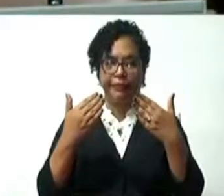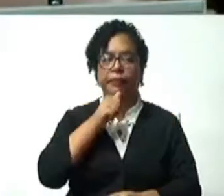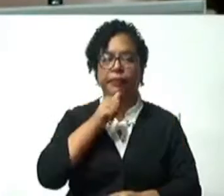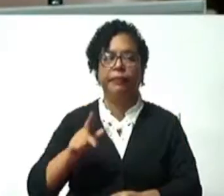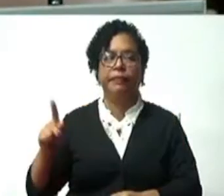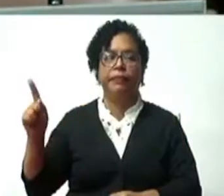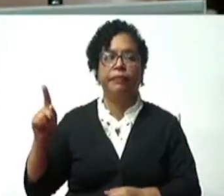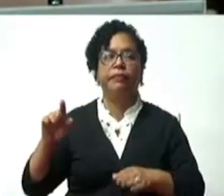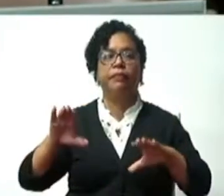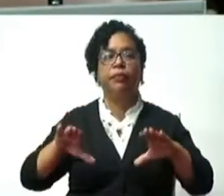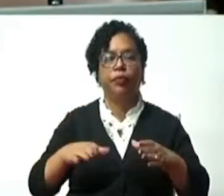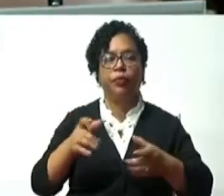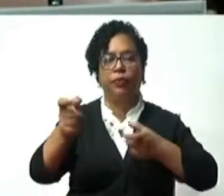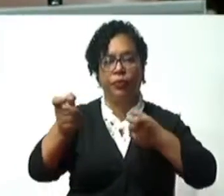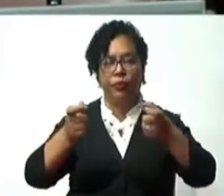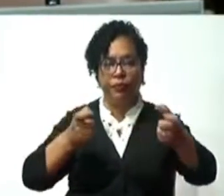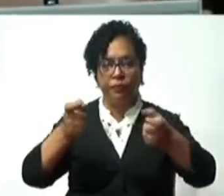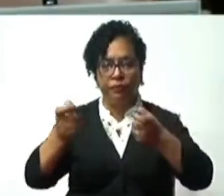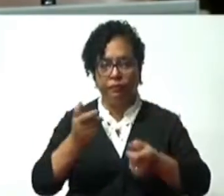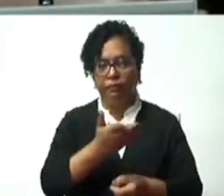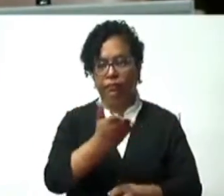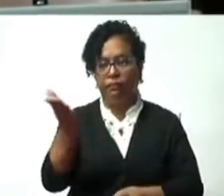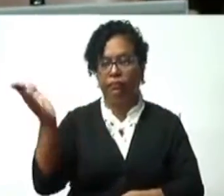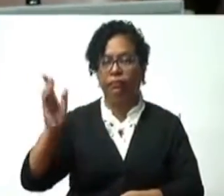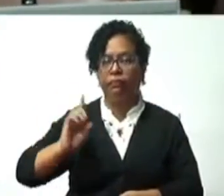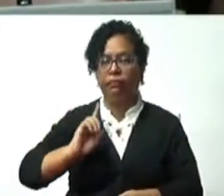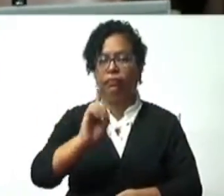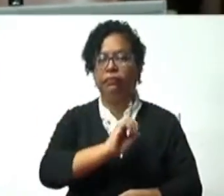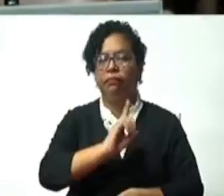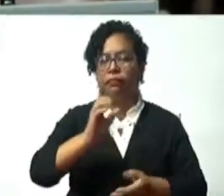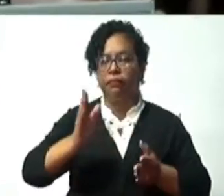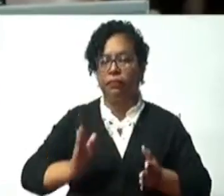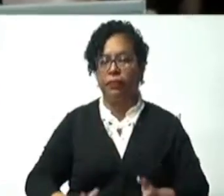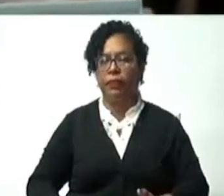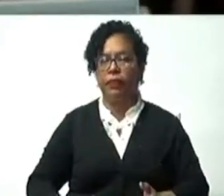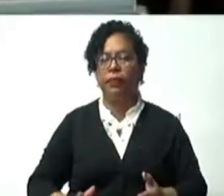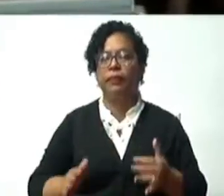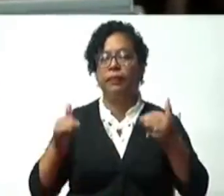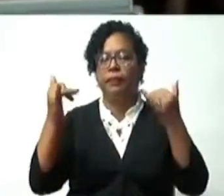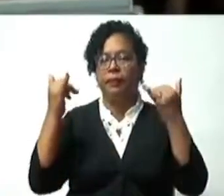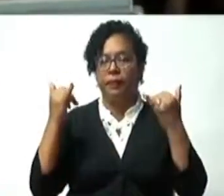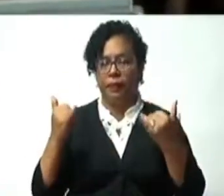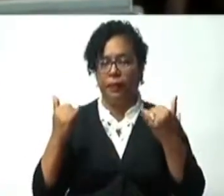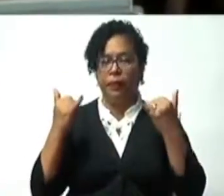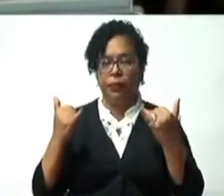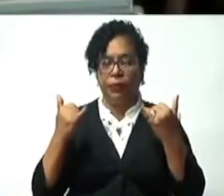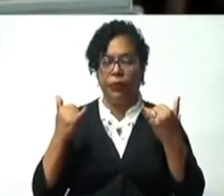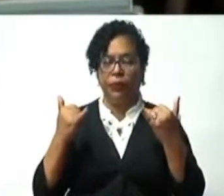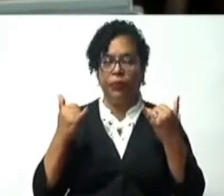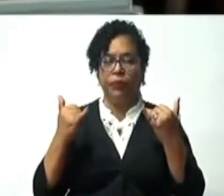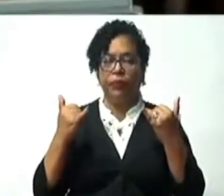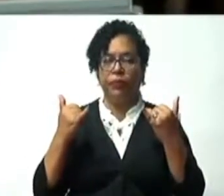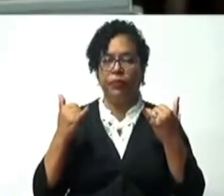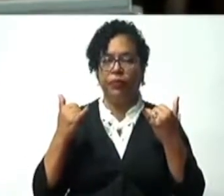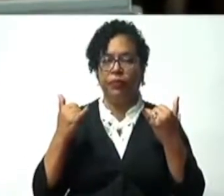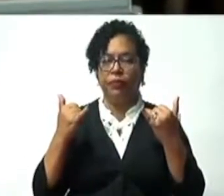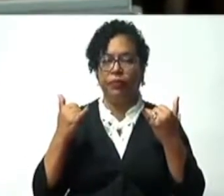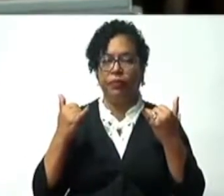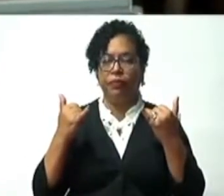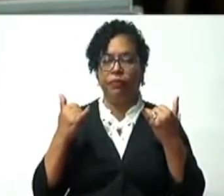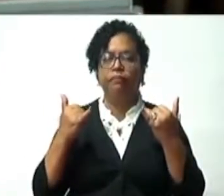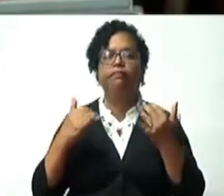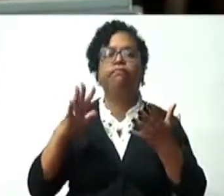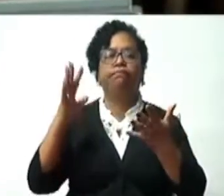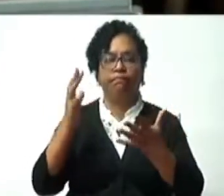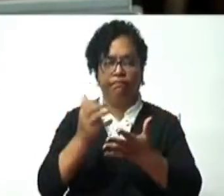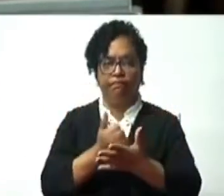bufete directivo, diputados y diputadas. En el día de hoy hacemos uso de este turno